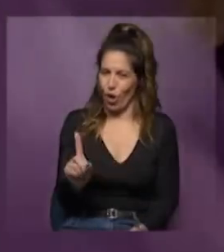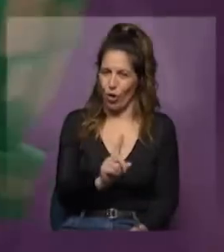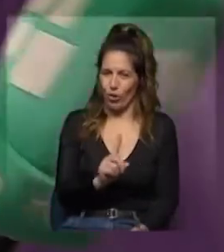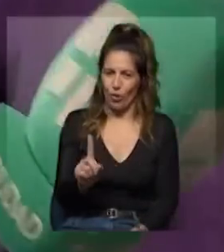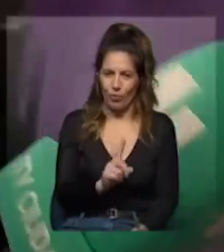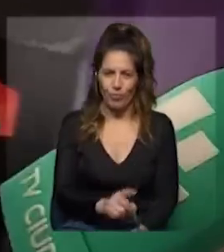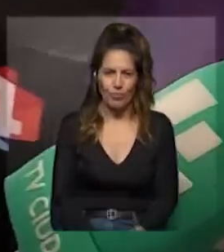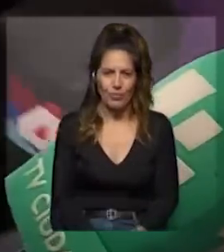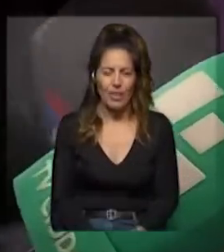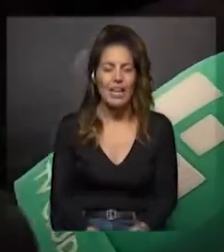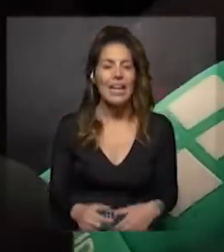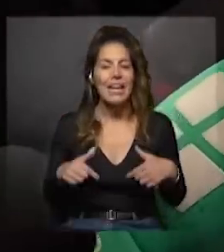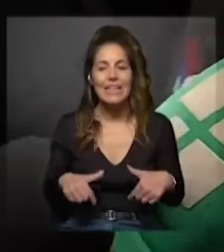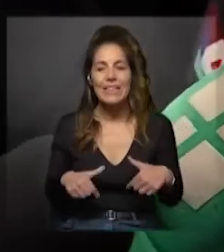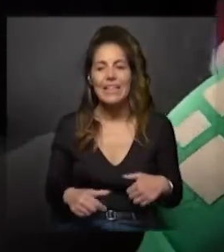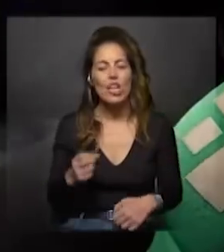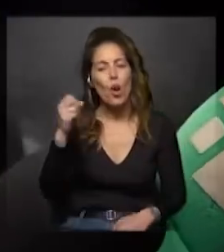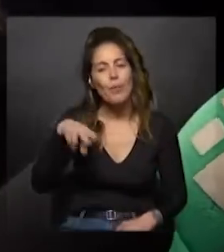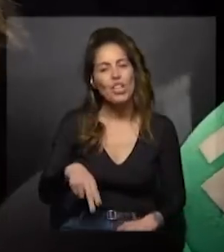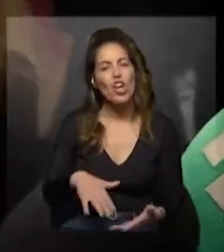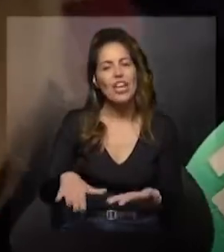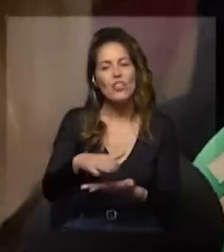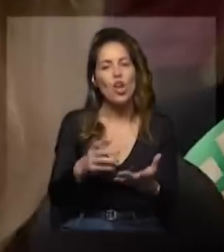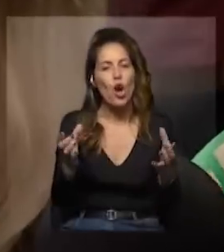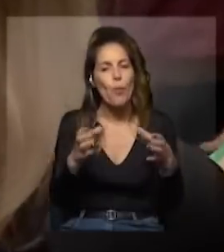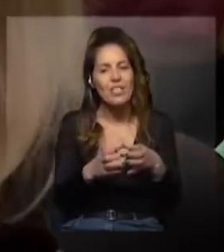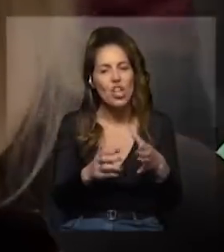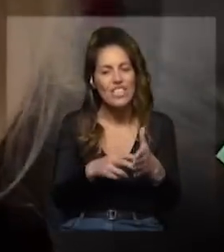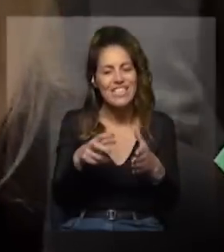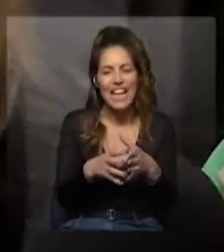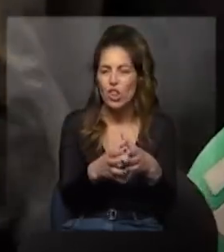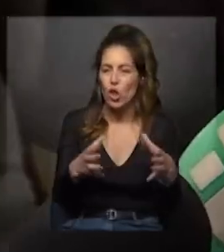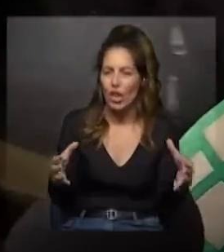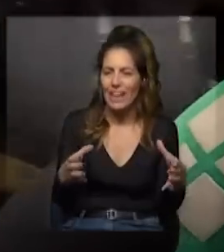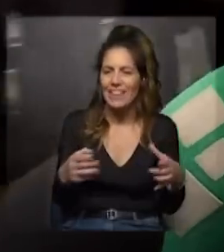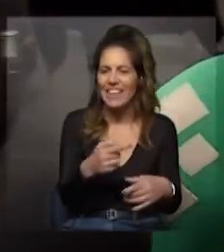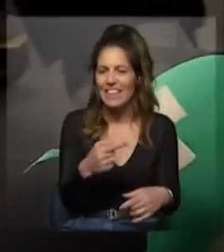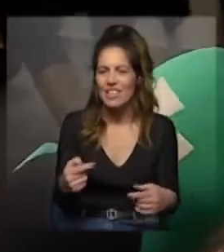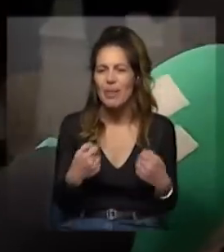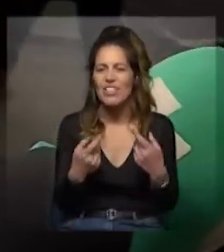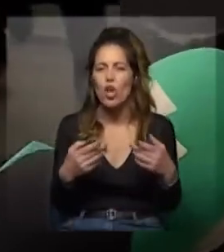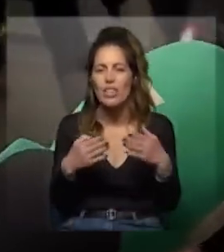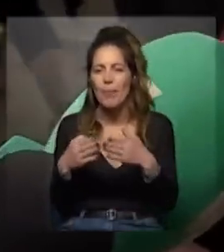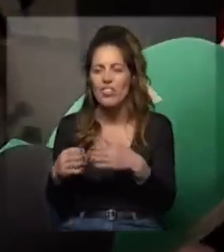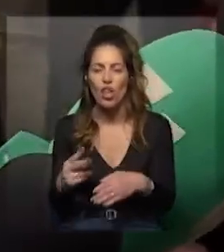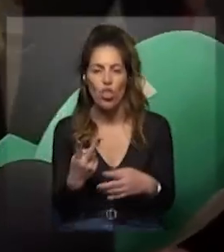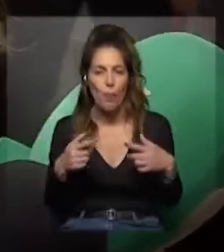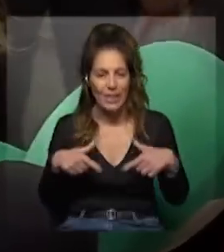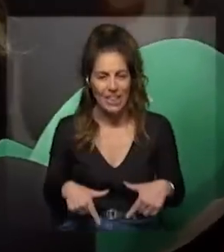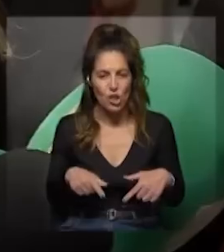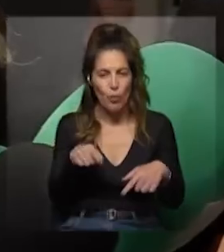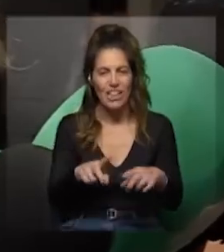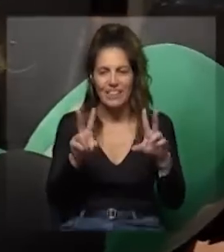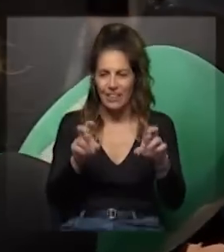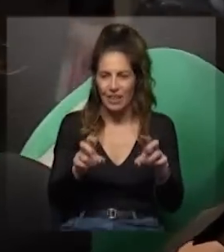Noa Qué opinión le merece la situación que sucedió con la comisión técnico mixta de salto grande esta semana se dio la interpelación a dos ministros por por este tema